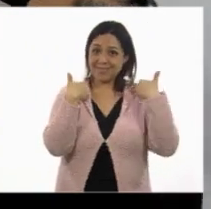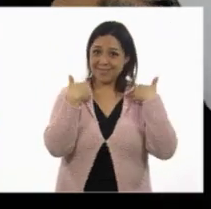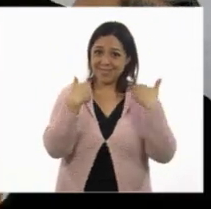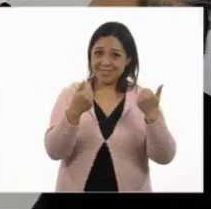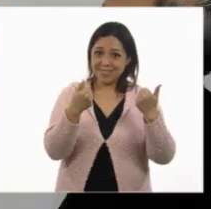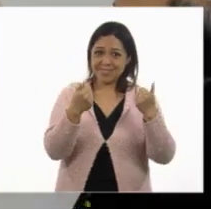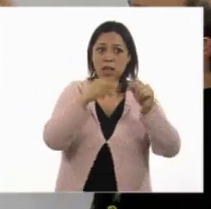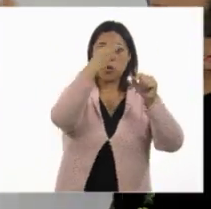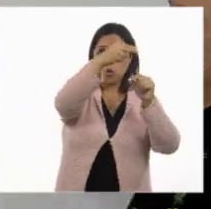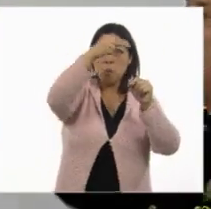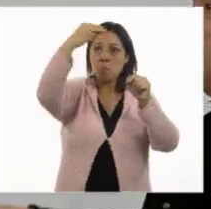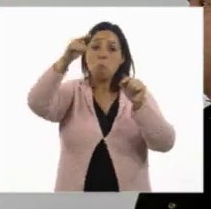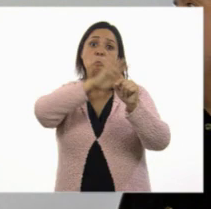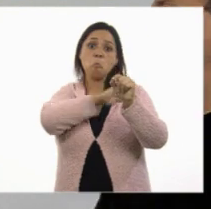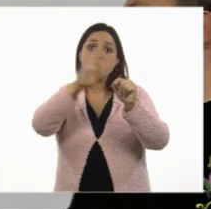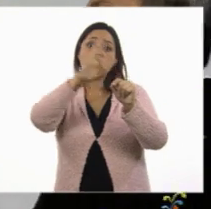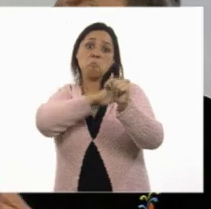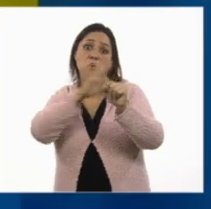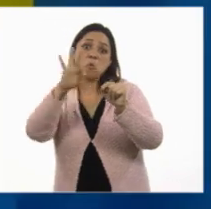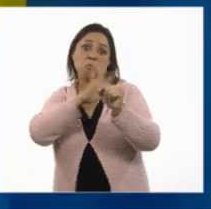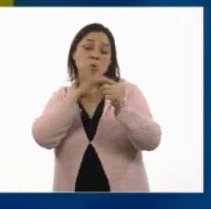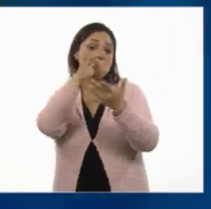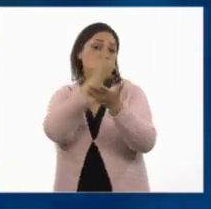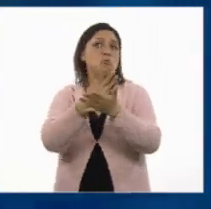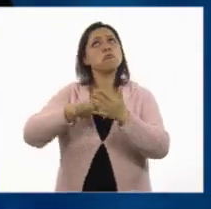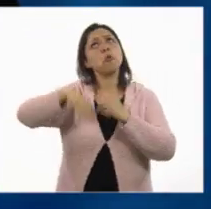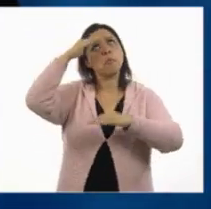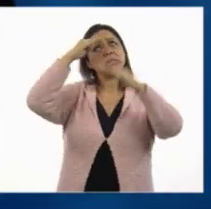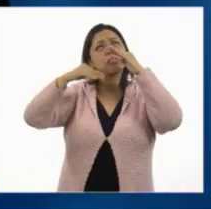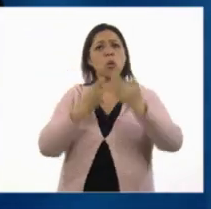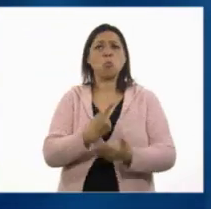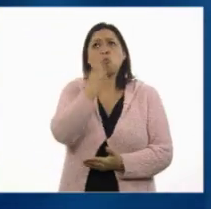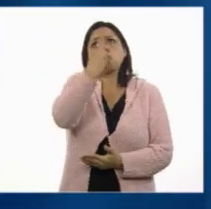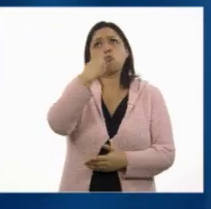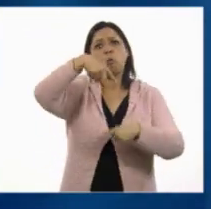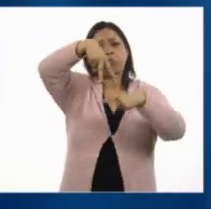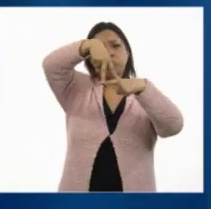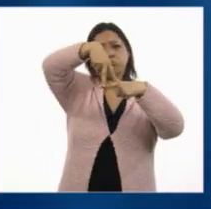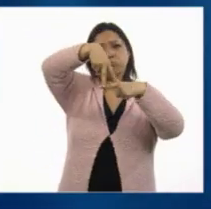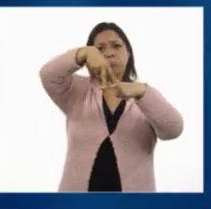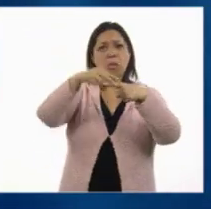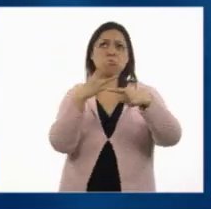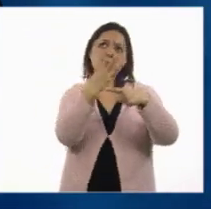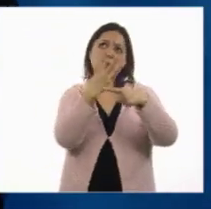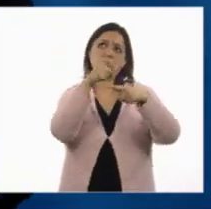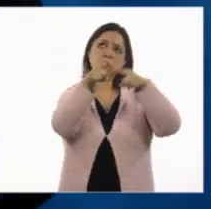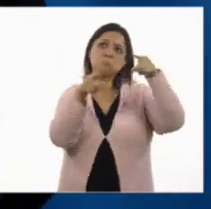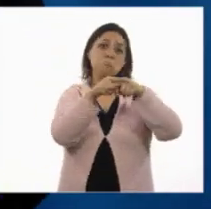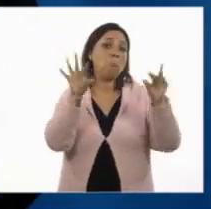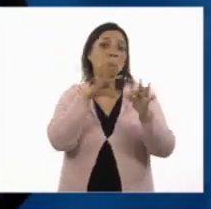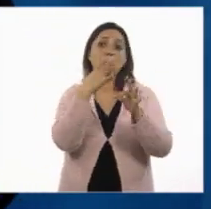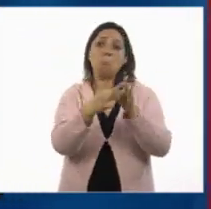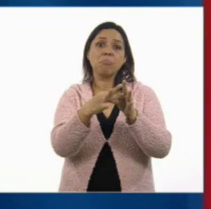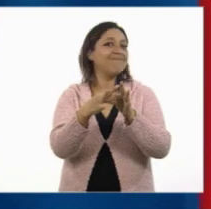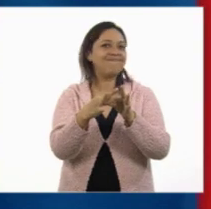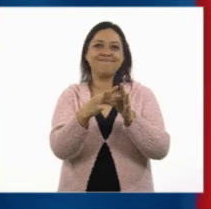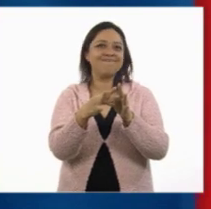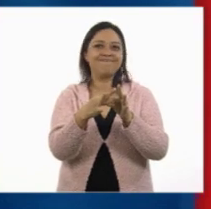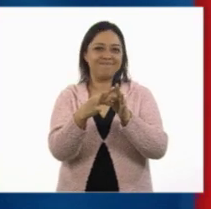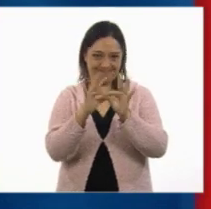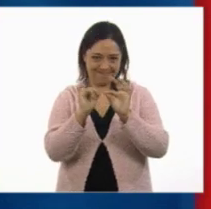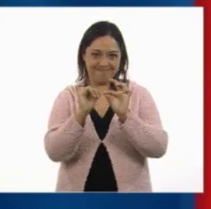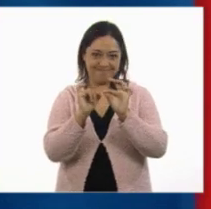¿no? Muy, Yo pensaba sí. que nada más un triángulo era un triángulo, una figura de 3 lados y ya. Y listo. ¿Y no? Vamos con la siguiente